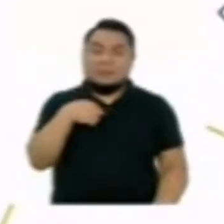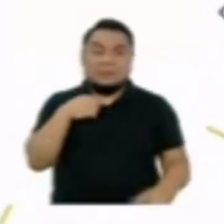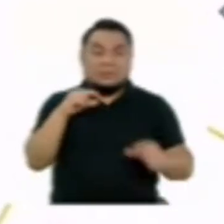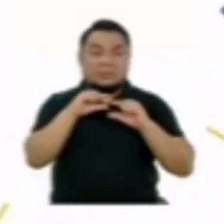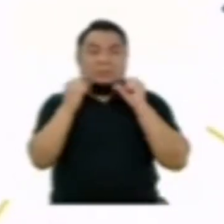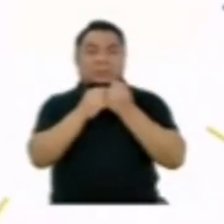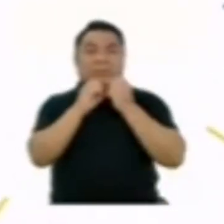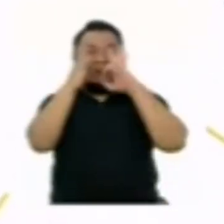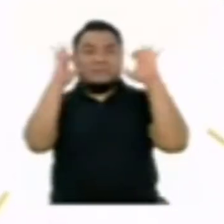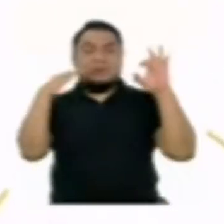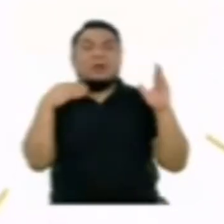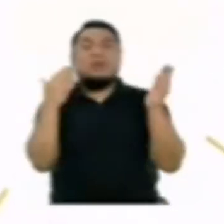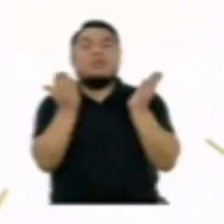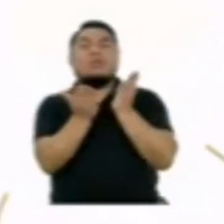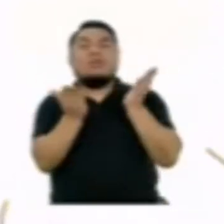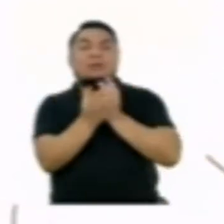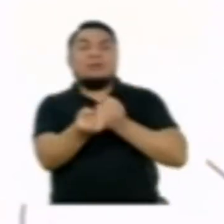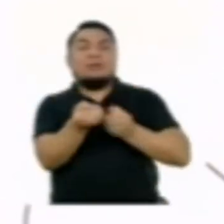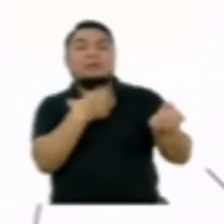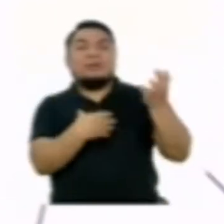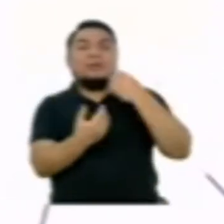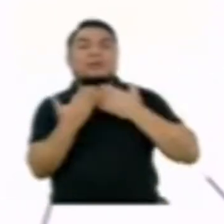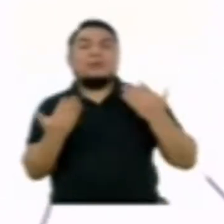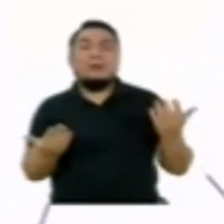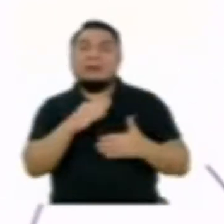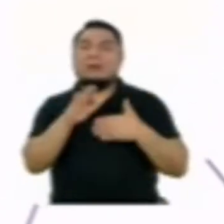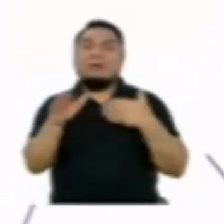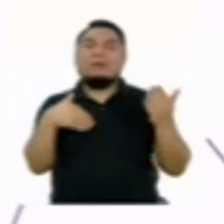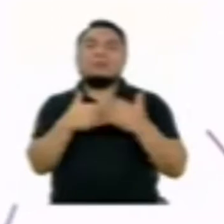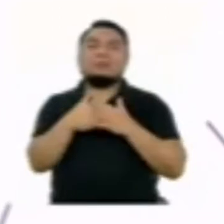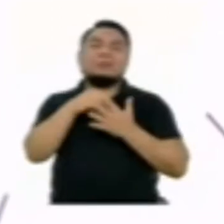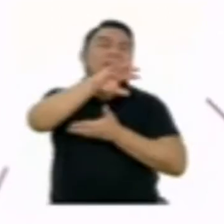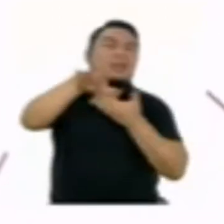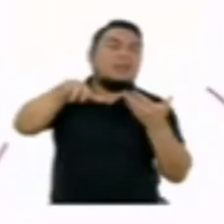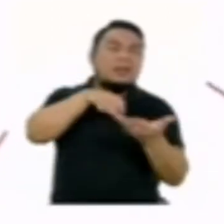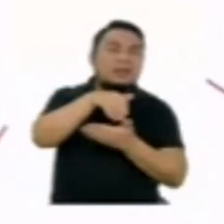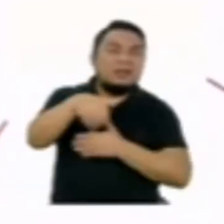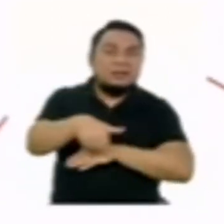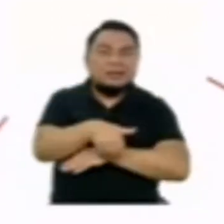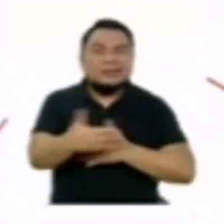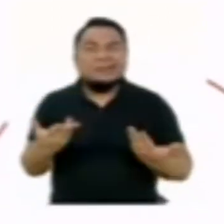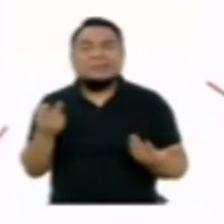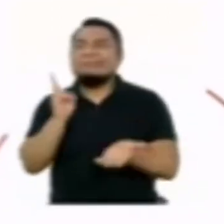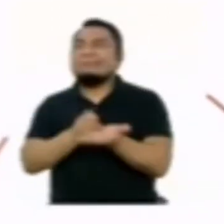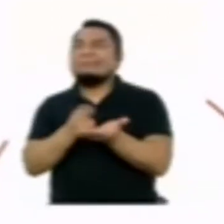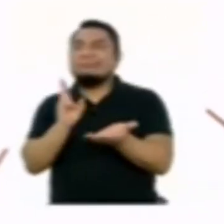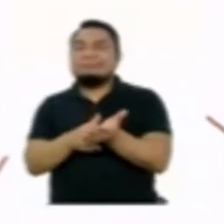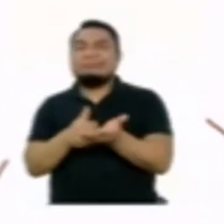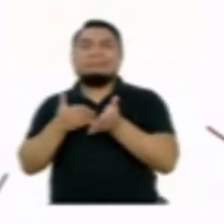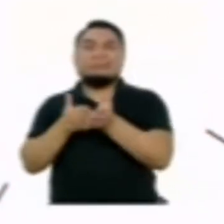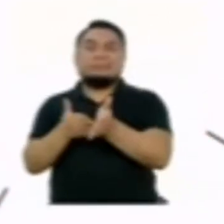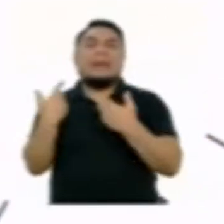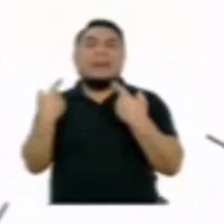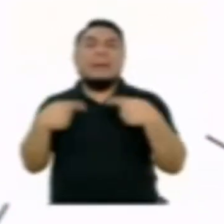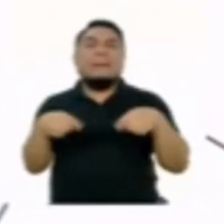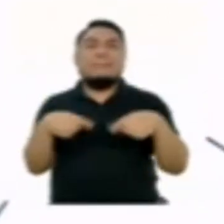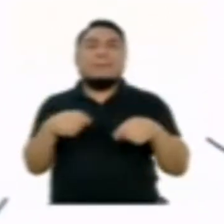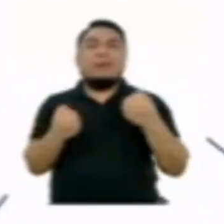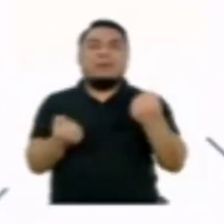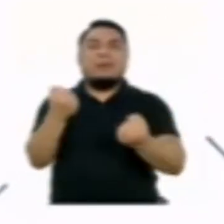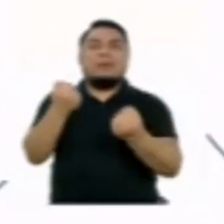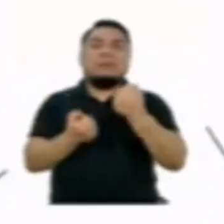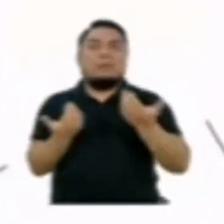el grupo de Facebook de mi cole y recibí comentarios como que ahora todo es un caos, o que ahora hay más peleas entre